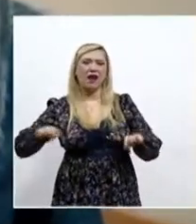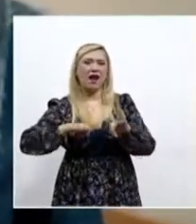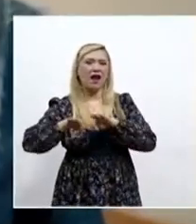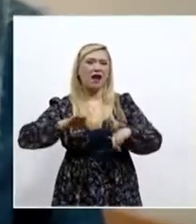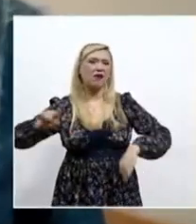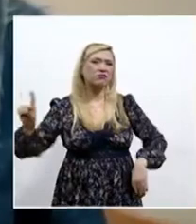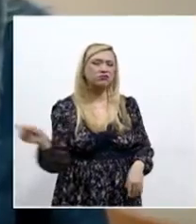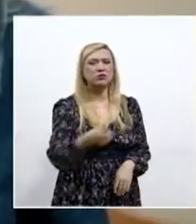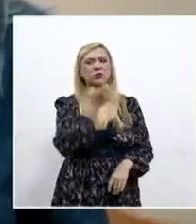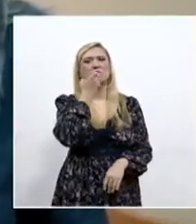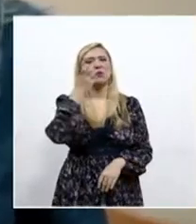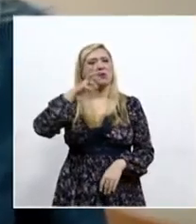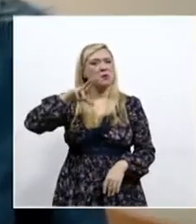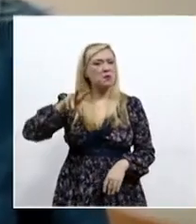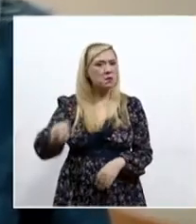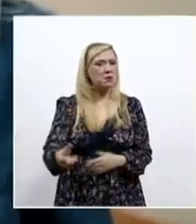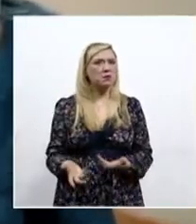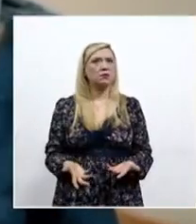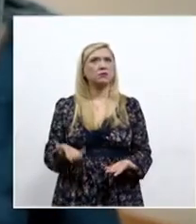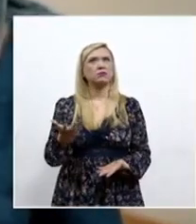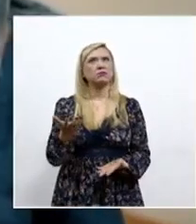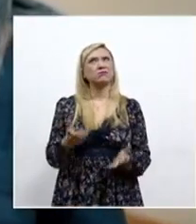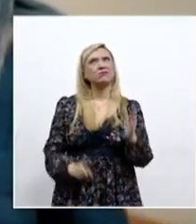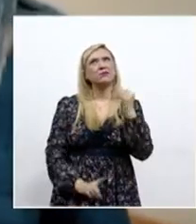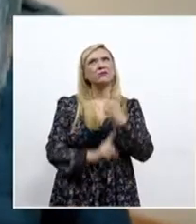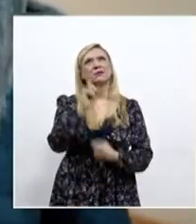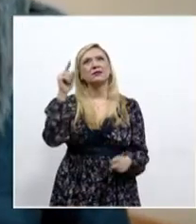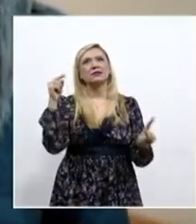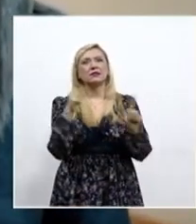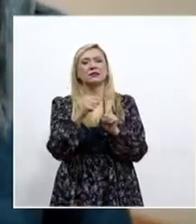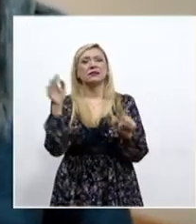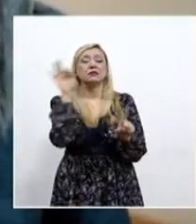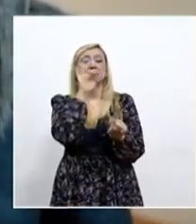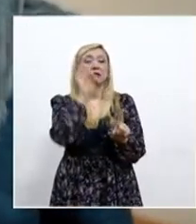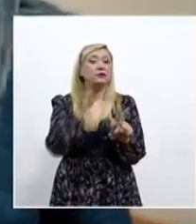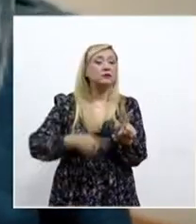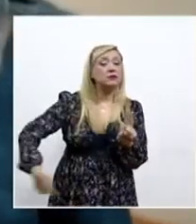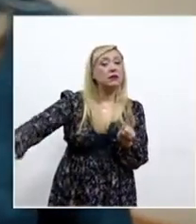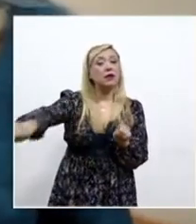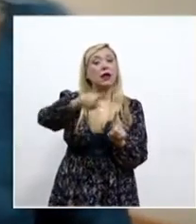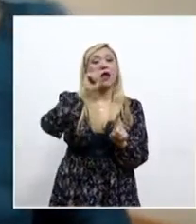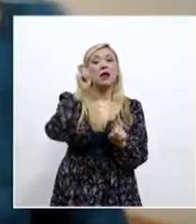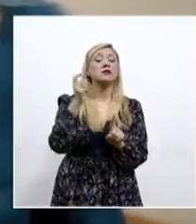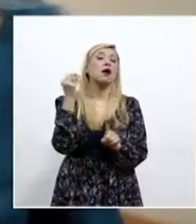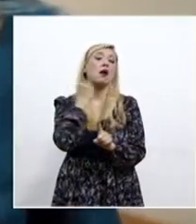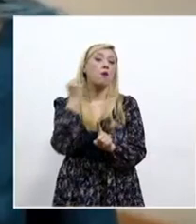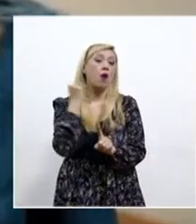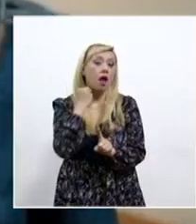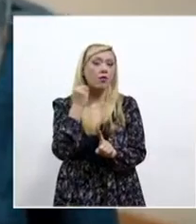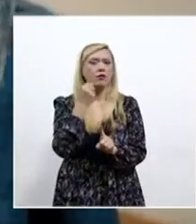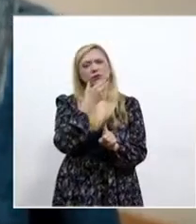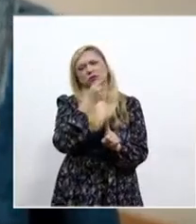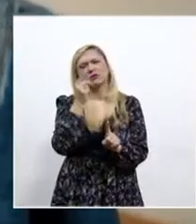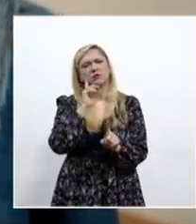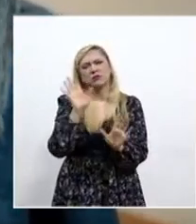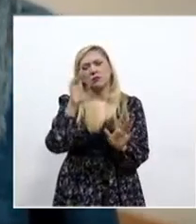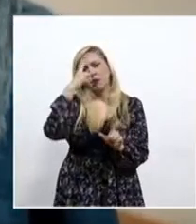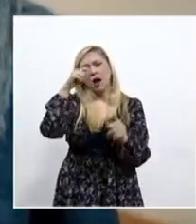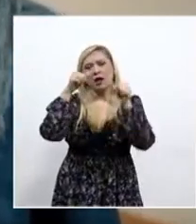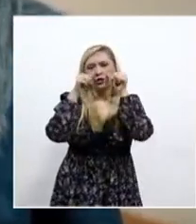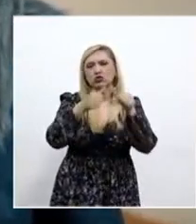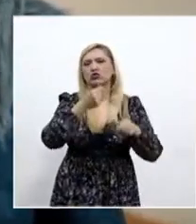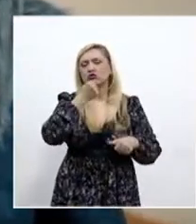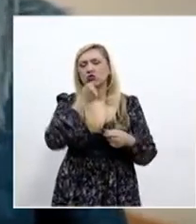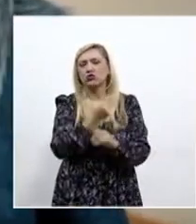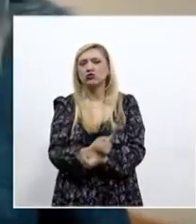sobre los procedimientos en juzgados en los municipios de Mexicali, Tijuana y Ensenada. El